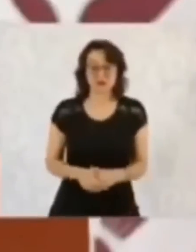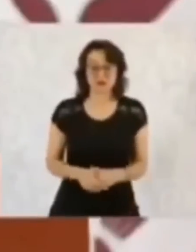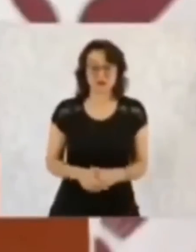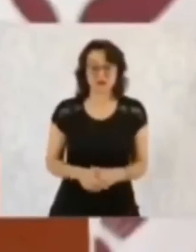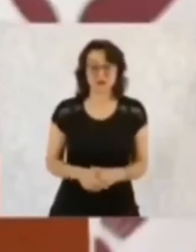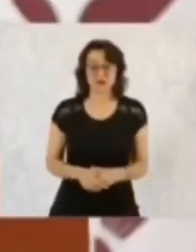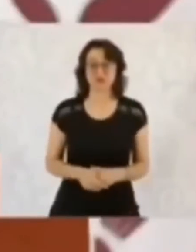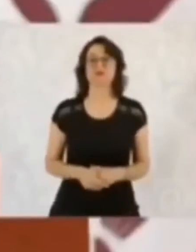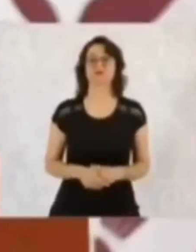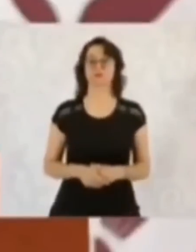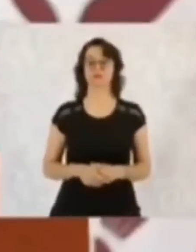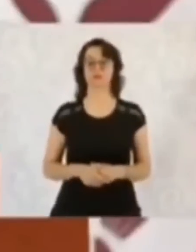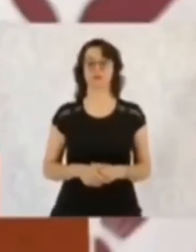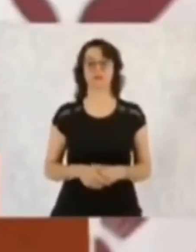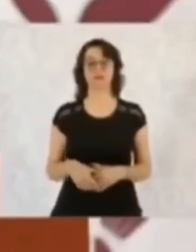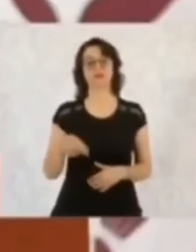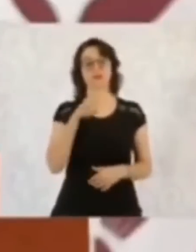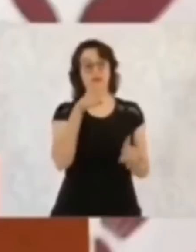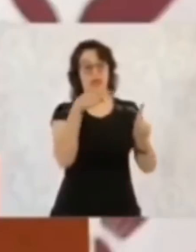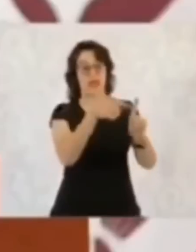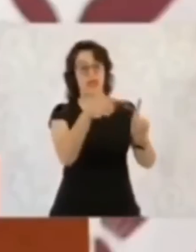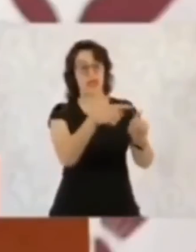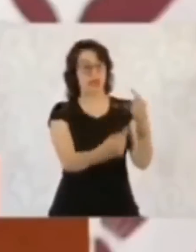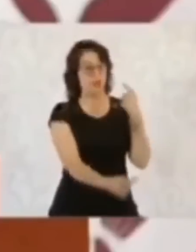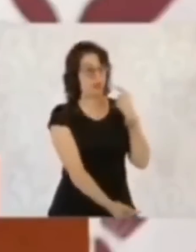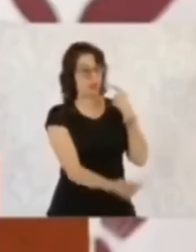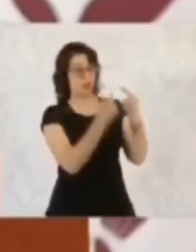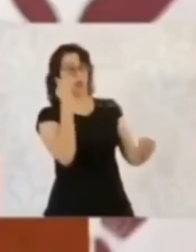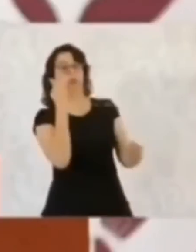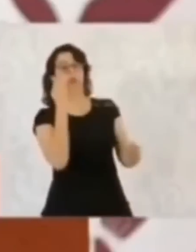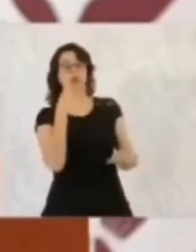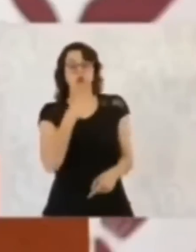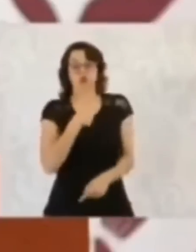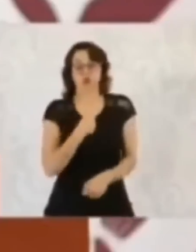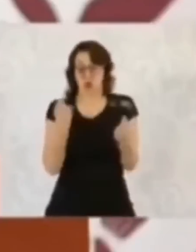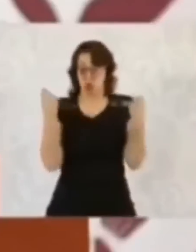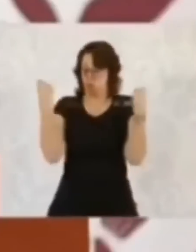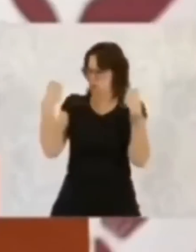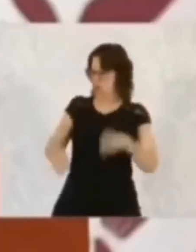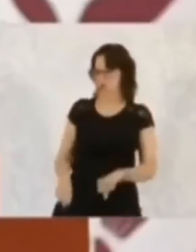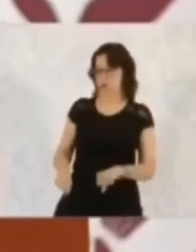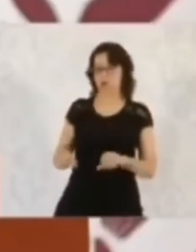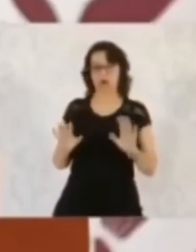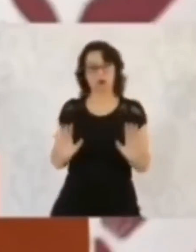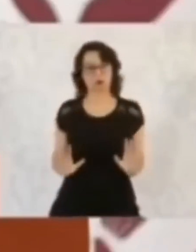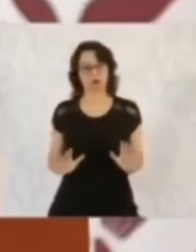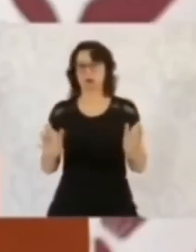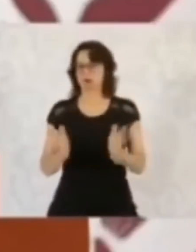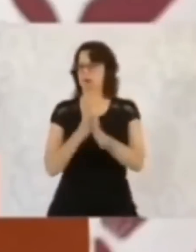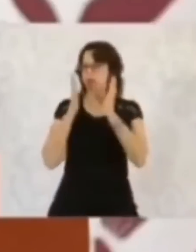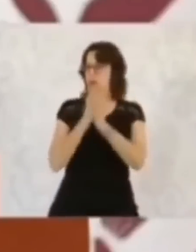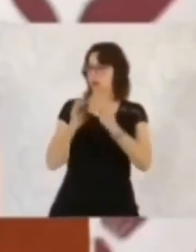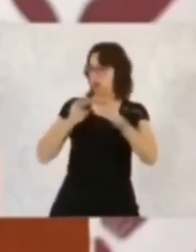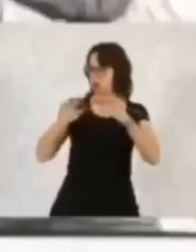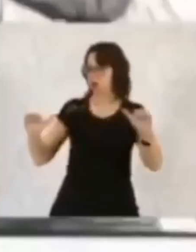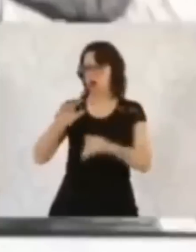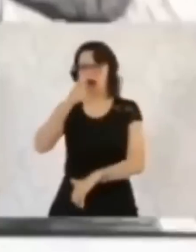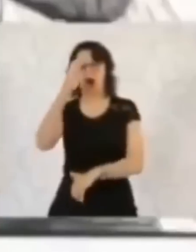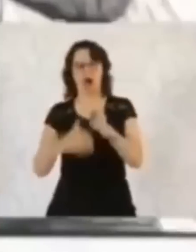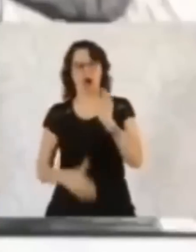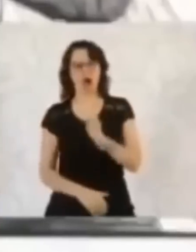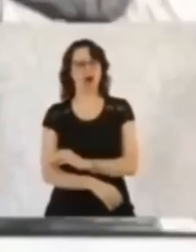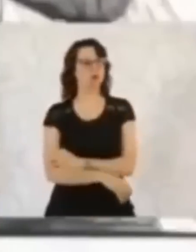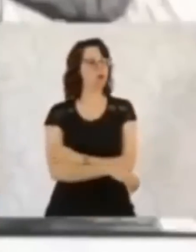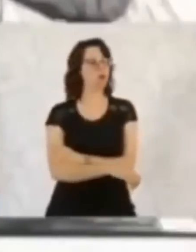de lo que nos acusan, ¿no? Nos están acusando de que somos autoritarios, que se acabó la democracia, todo